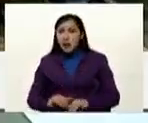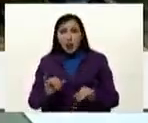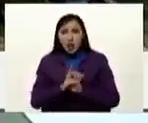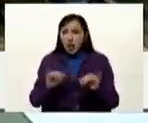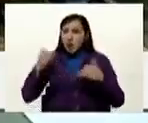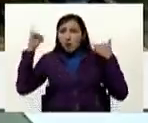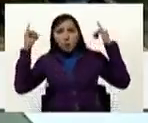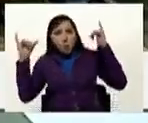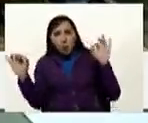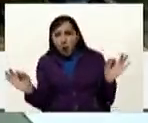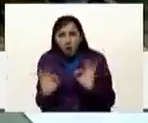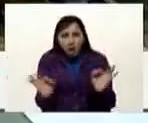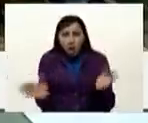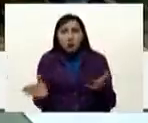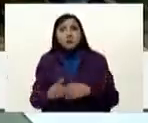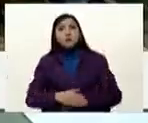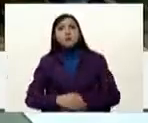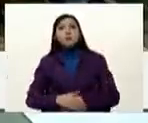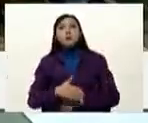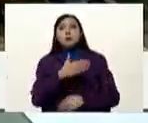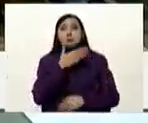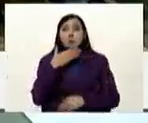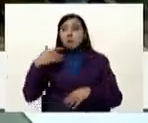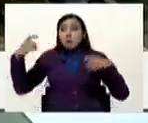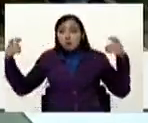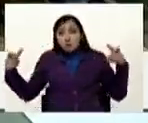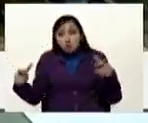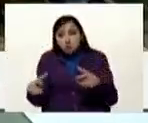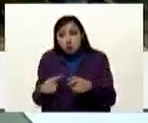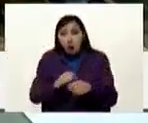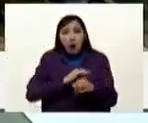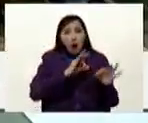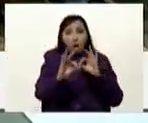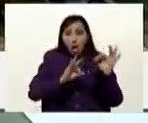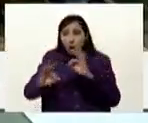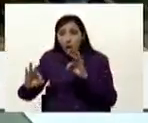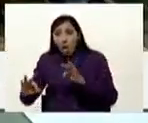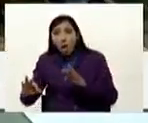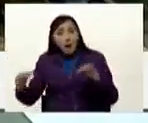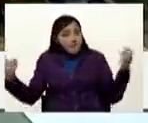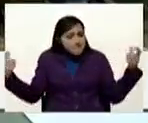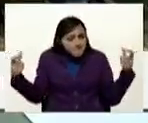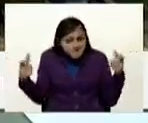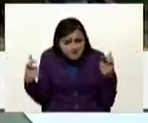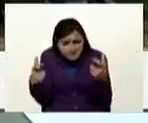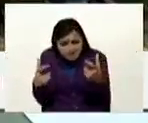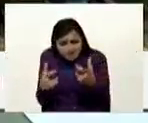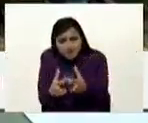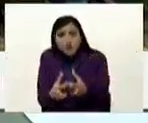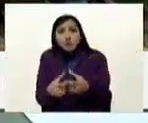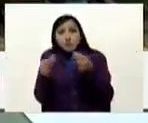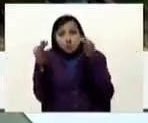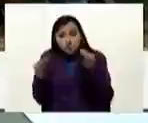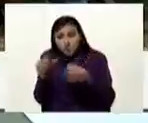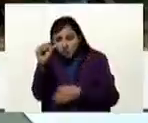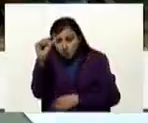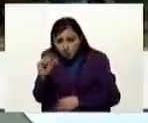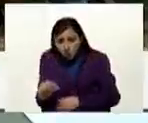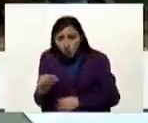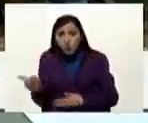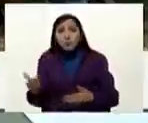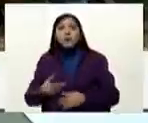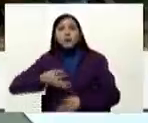bochinche, porque lo mejor sería que bajáramos el nivel de contagio al mínimo, mínimo, mínimo, mínimo, como tiene que